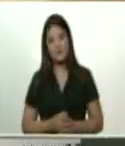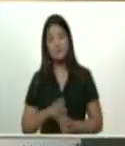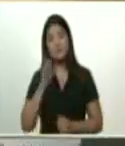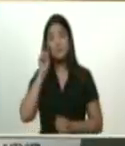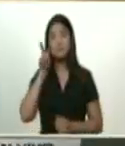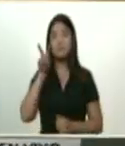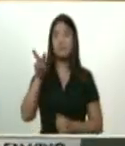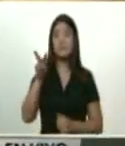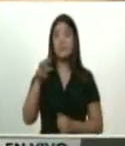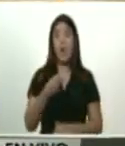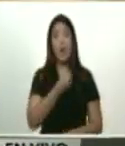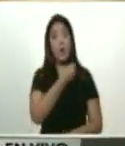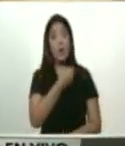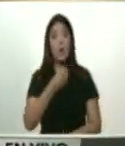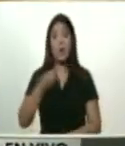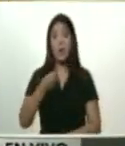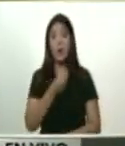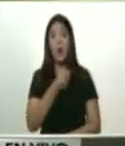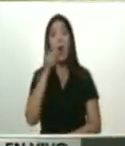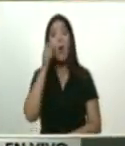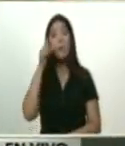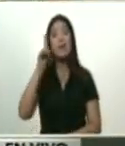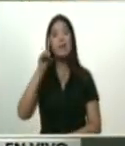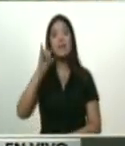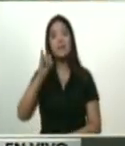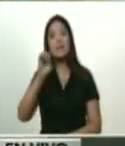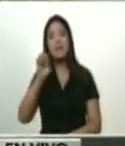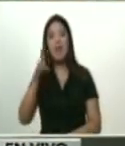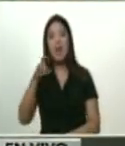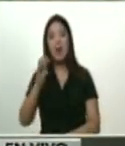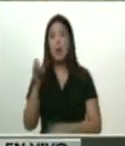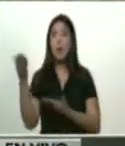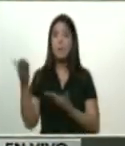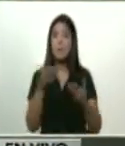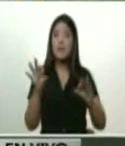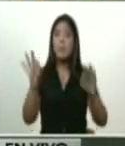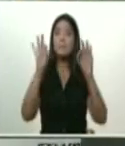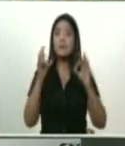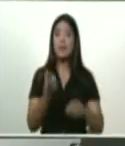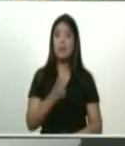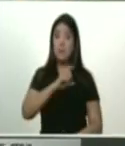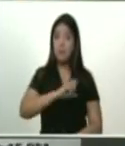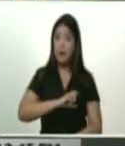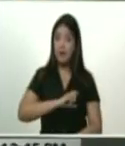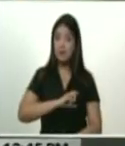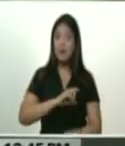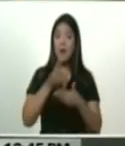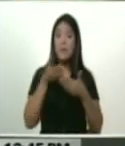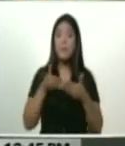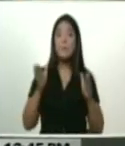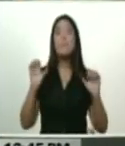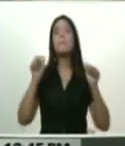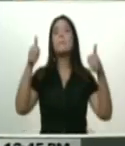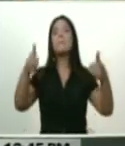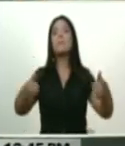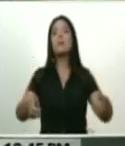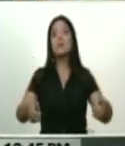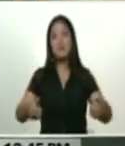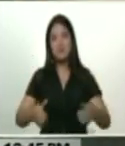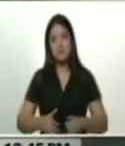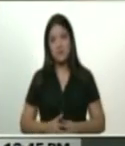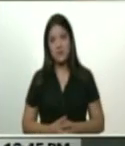presenciar un gran concierto de Diego El Cigala como invitado especial desde España. Abrimos con el Suena